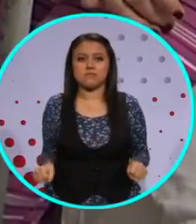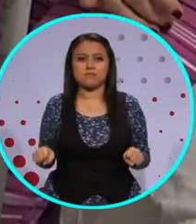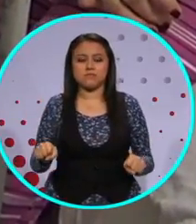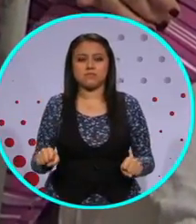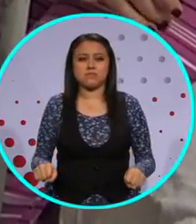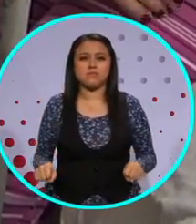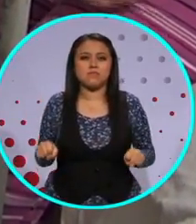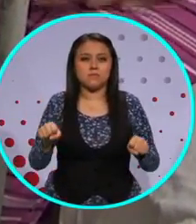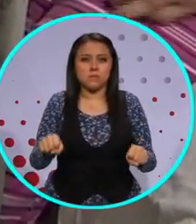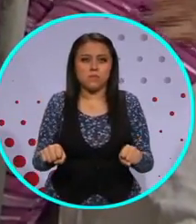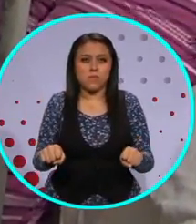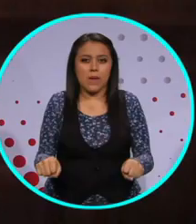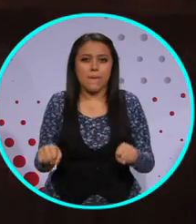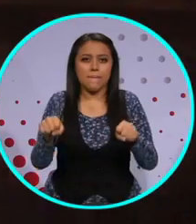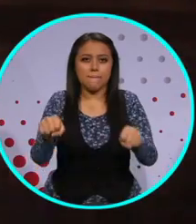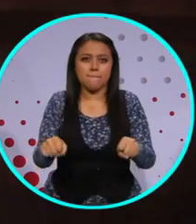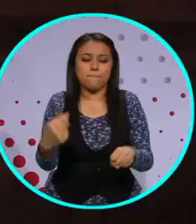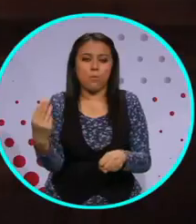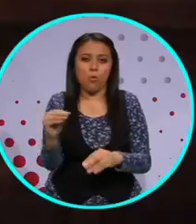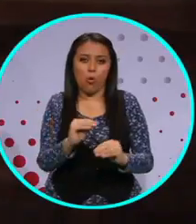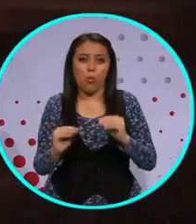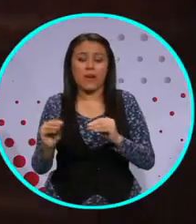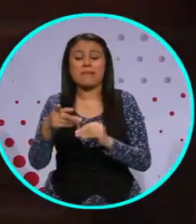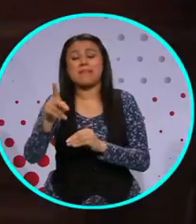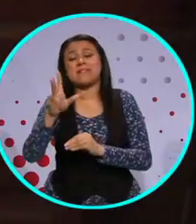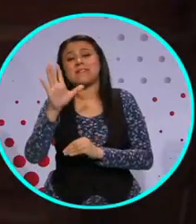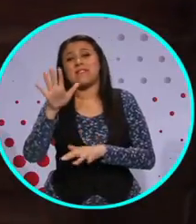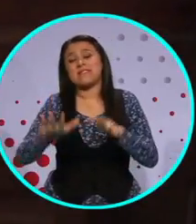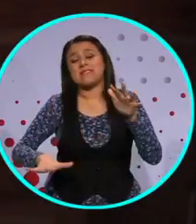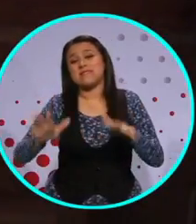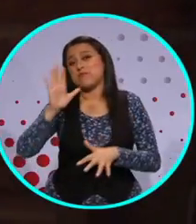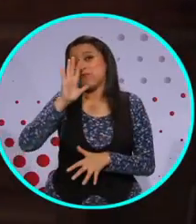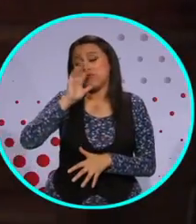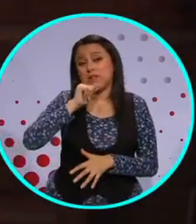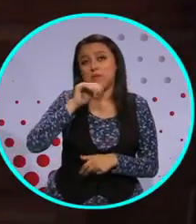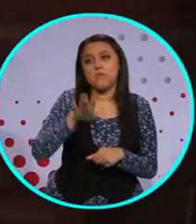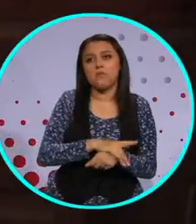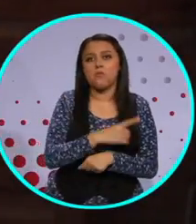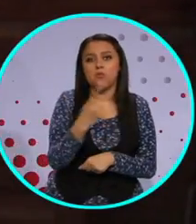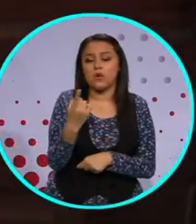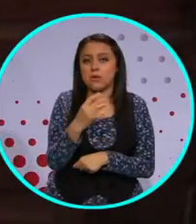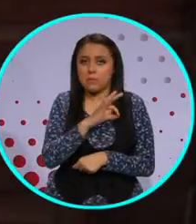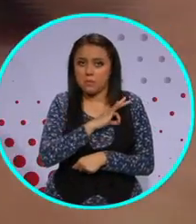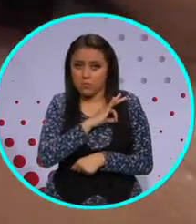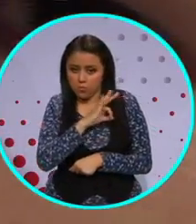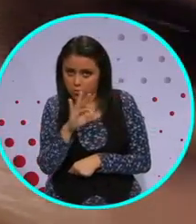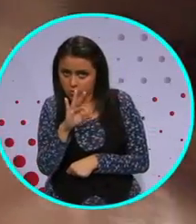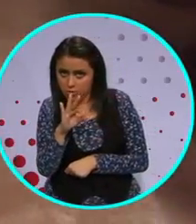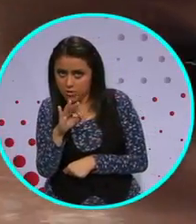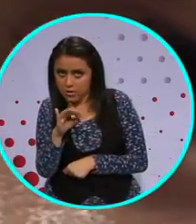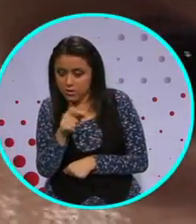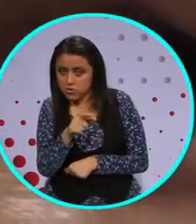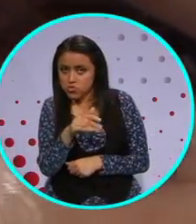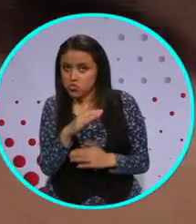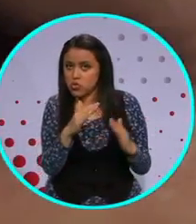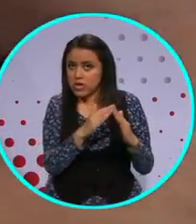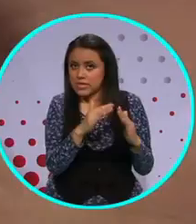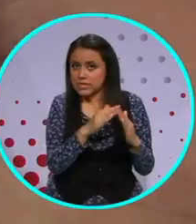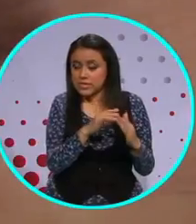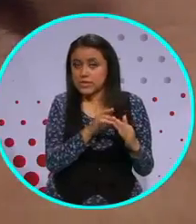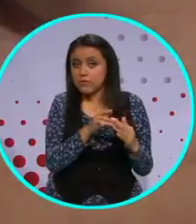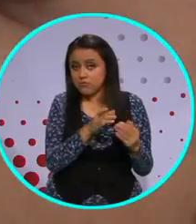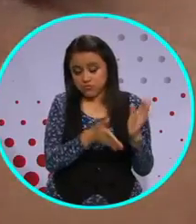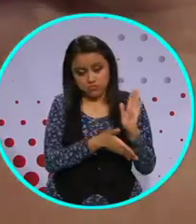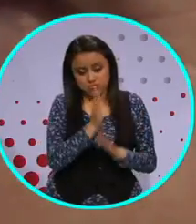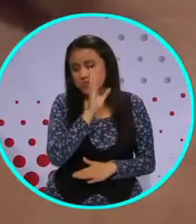trasladarse de un sitio a otro pero éste la limite en sus labores pues no tiene la posibilidad de salir de su hogar por su cuenta